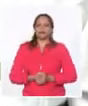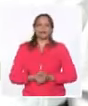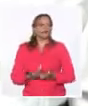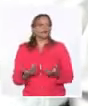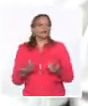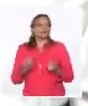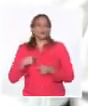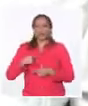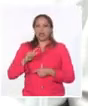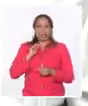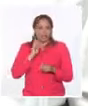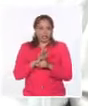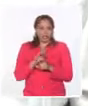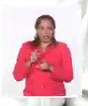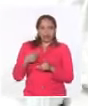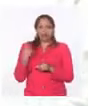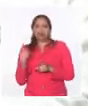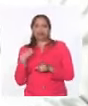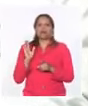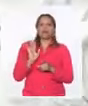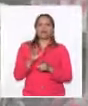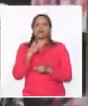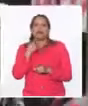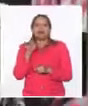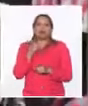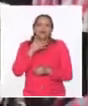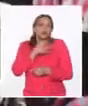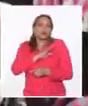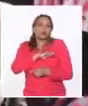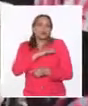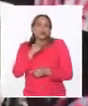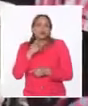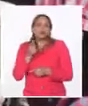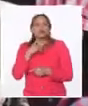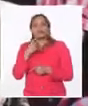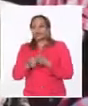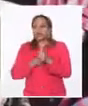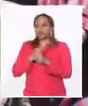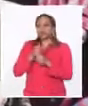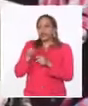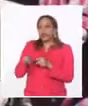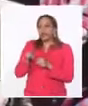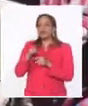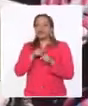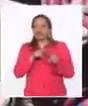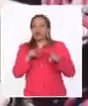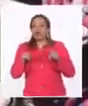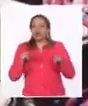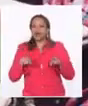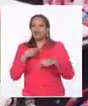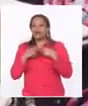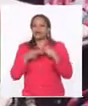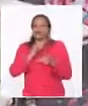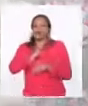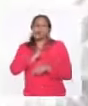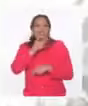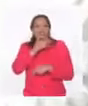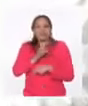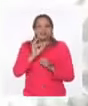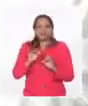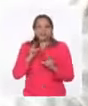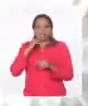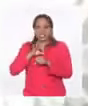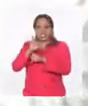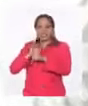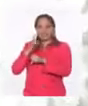Fuimos al principio, fuimos nosotros inocentes para allá. Mi ingeniero, vamos a hacer tal cosa, el jefe quiere hacer tal y tal y así, hacerlo de esta manera. Entonces el ingeniero dice, pero